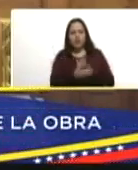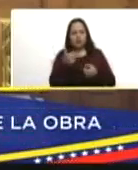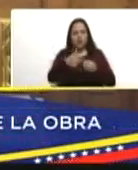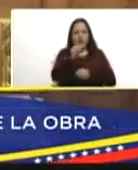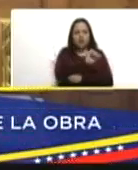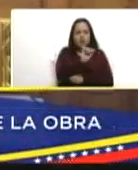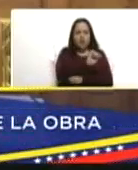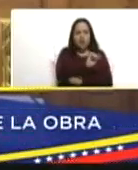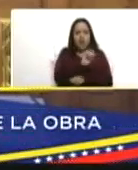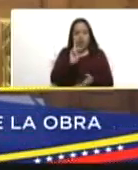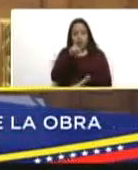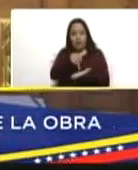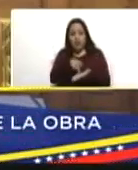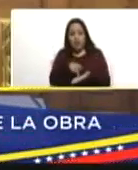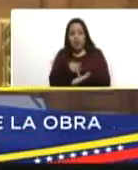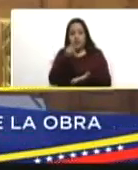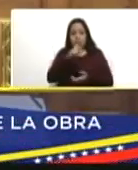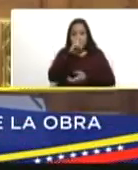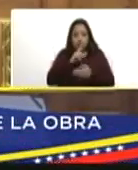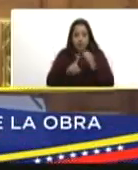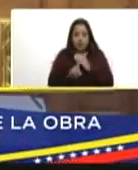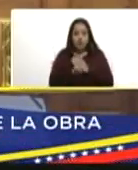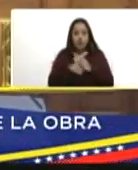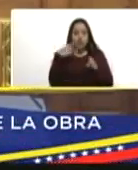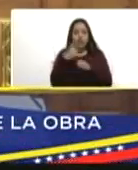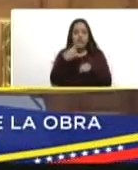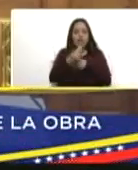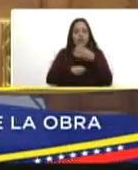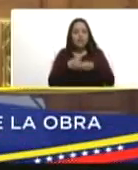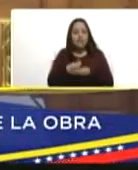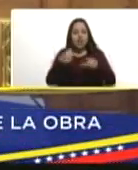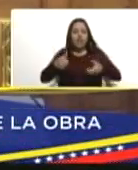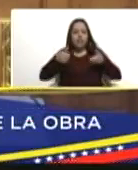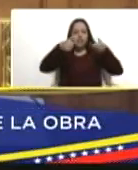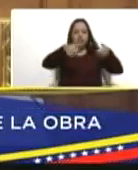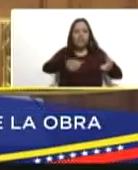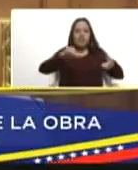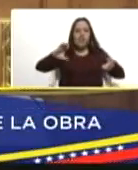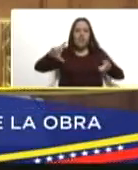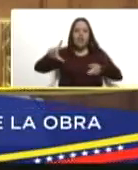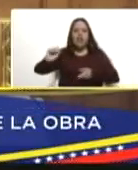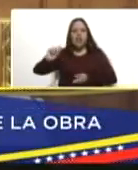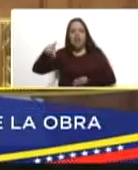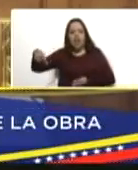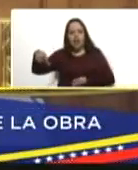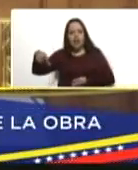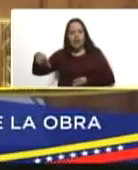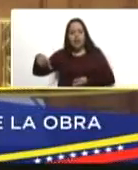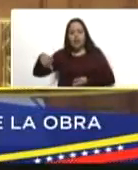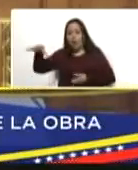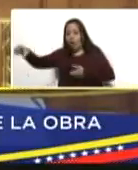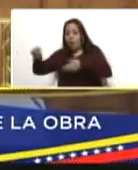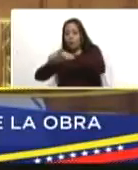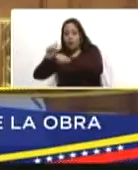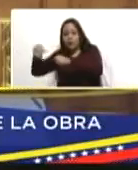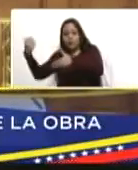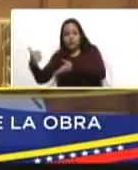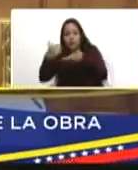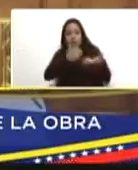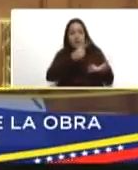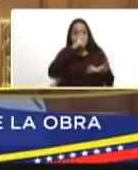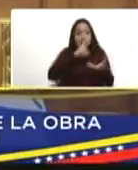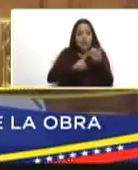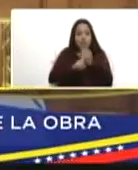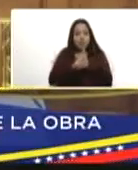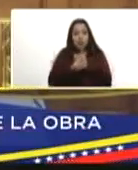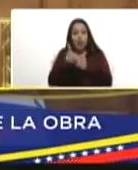llegó en silencio tuvo que ser los cl cuando los importamos del exterior y llegaron en silencio los